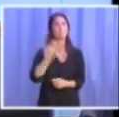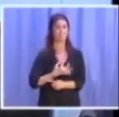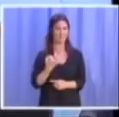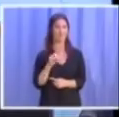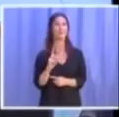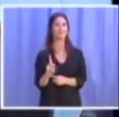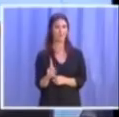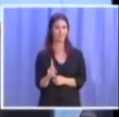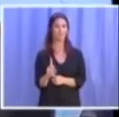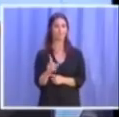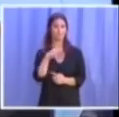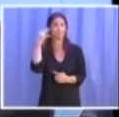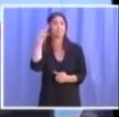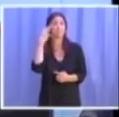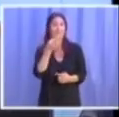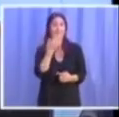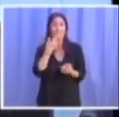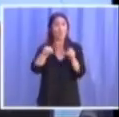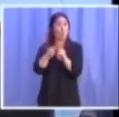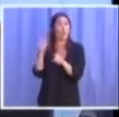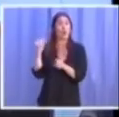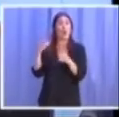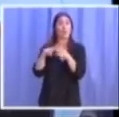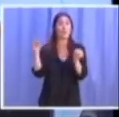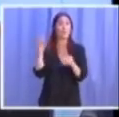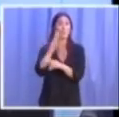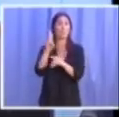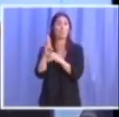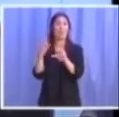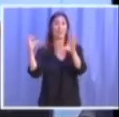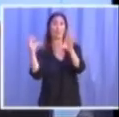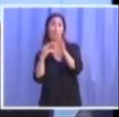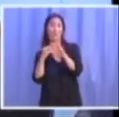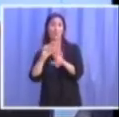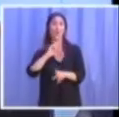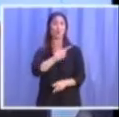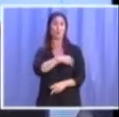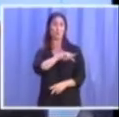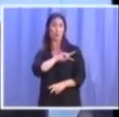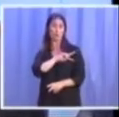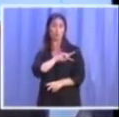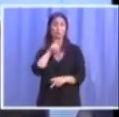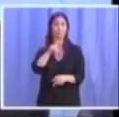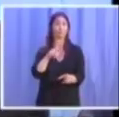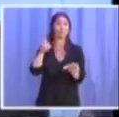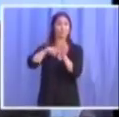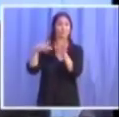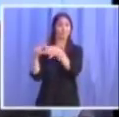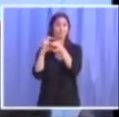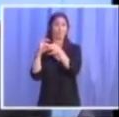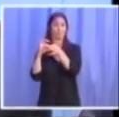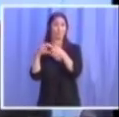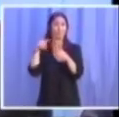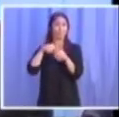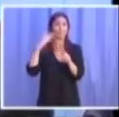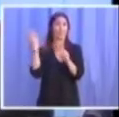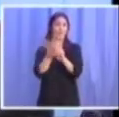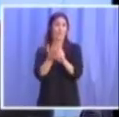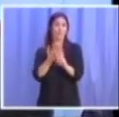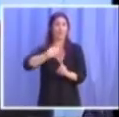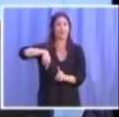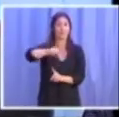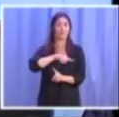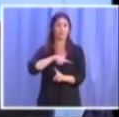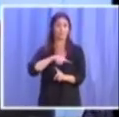riesgo si, como ha pasado en Andalucía, PP, Ciudadanos y Vox, la ultraderecha, se ponen de acuerdo. Yo le